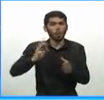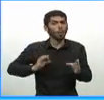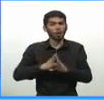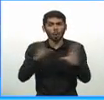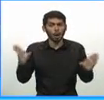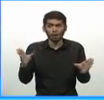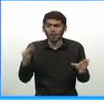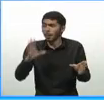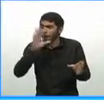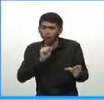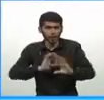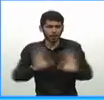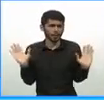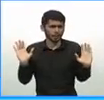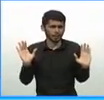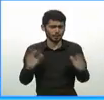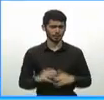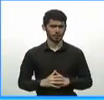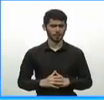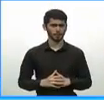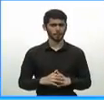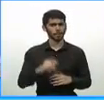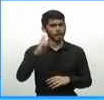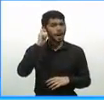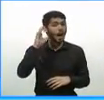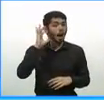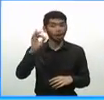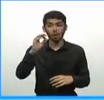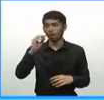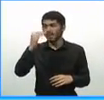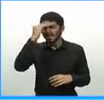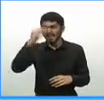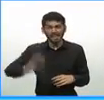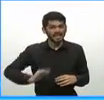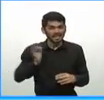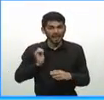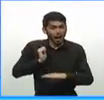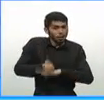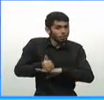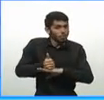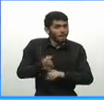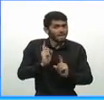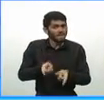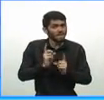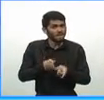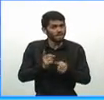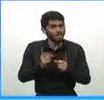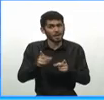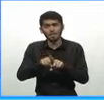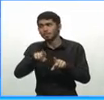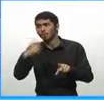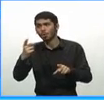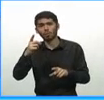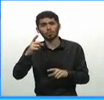aguanta gago lleva 15 años jugando en primera hizo el mismo pase que el chiquito ayer